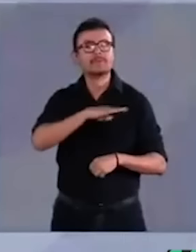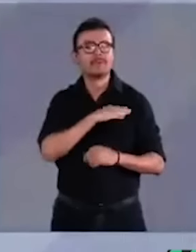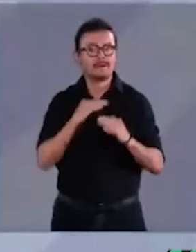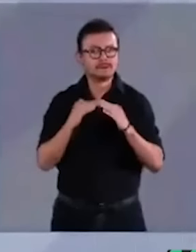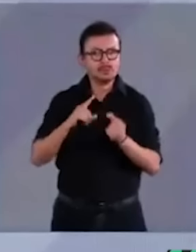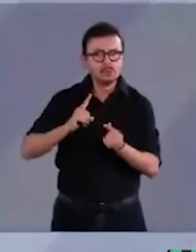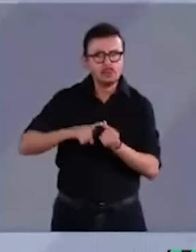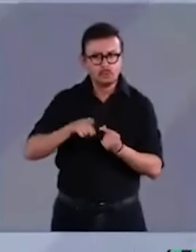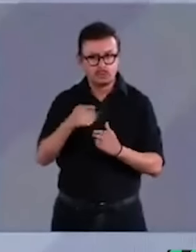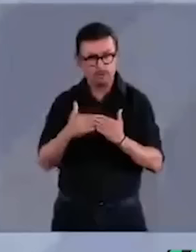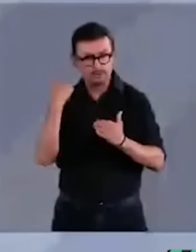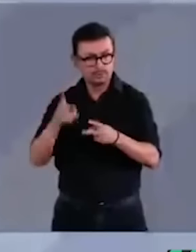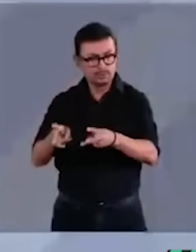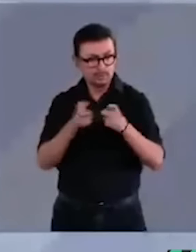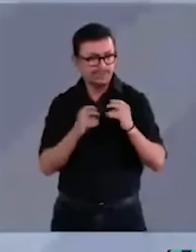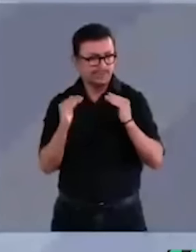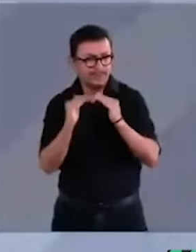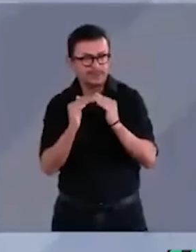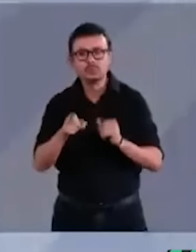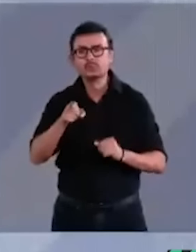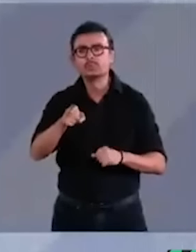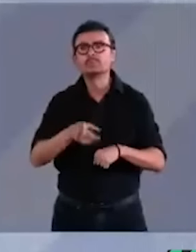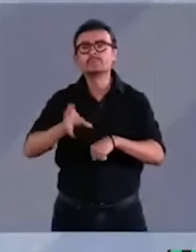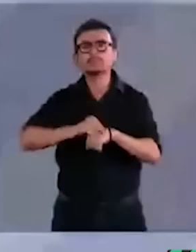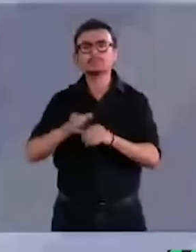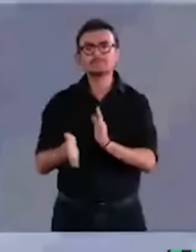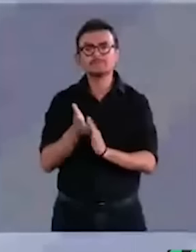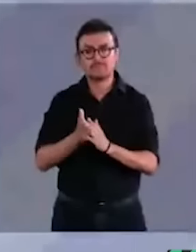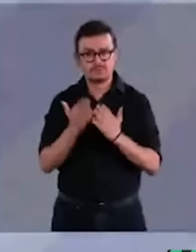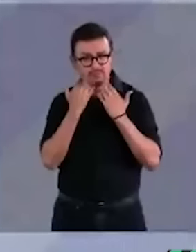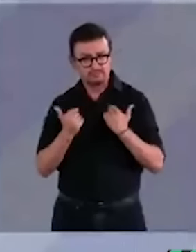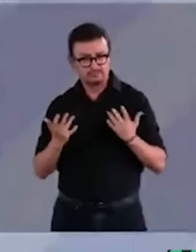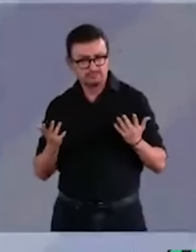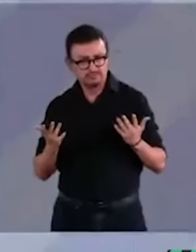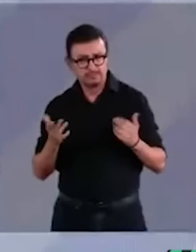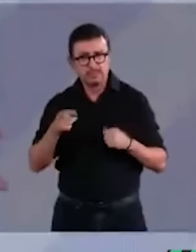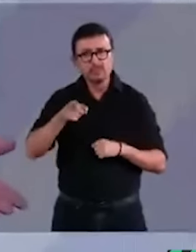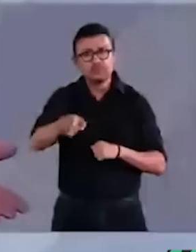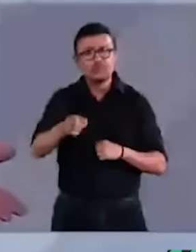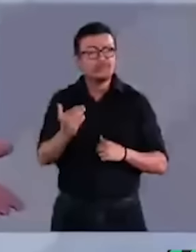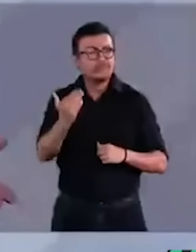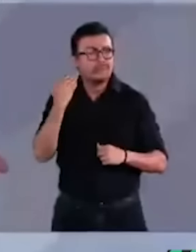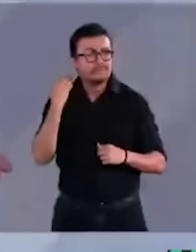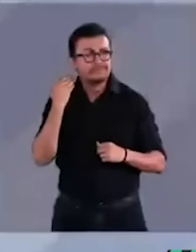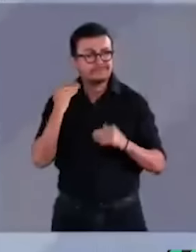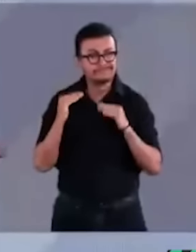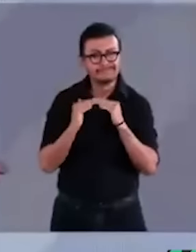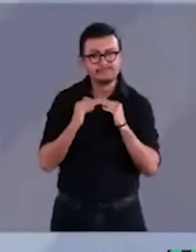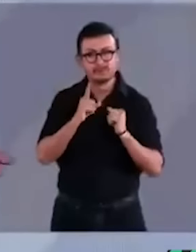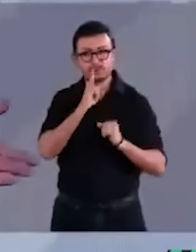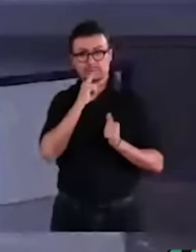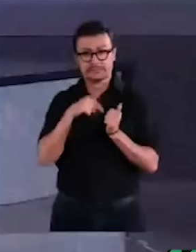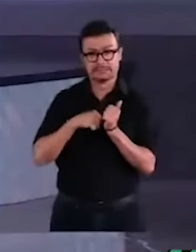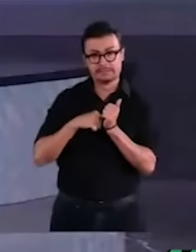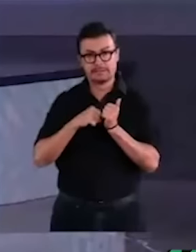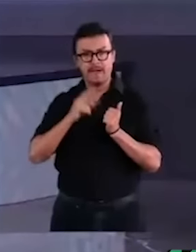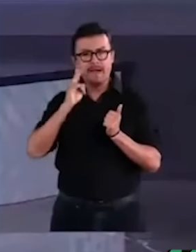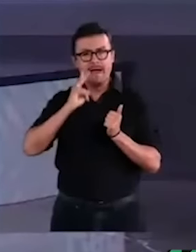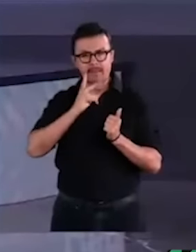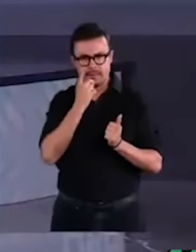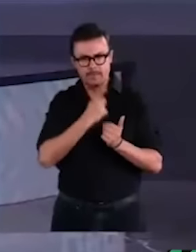predio, no tiene licencia de construcción, le escondió esa vivienda. Entonces, ojalá nos diga si tiene el